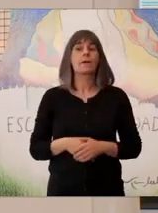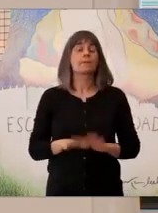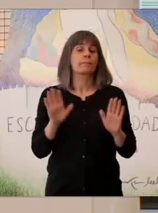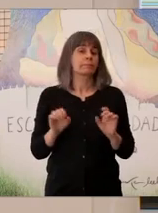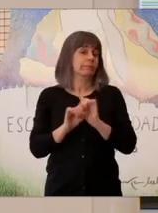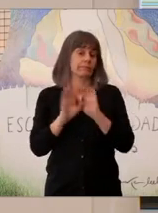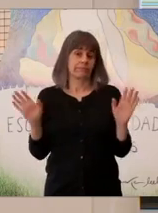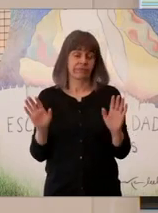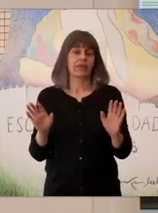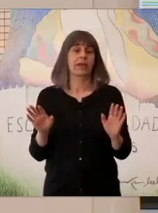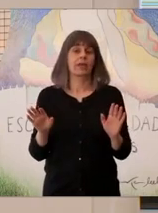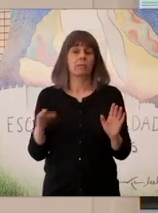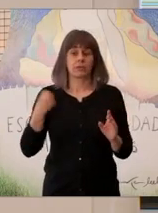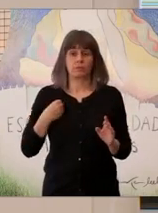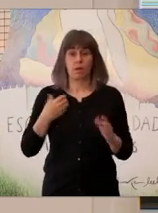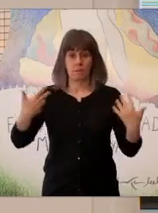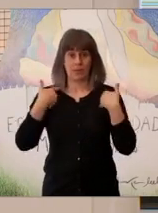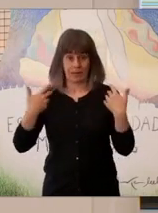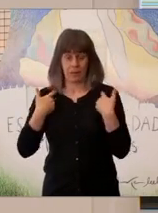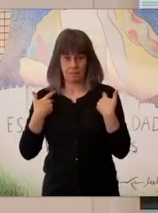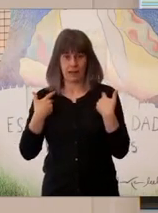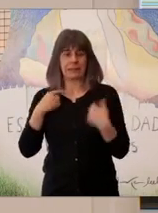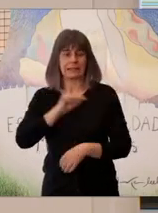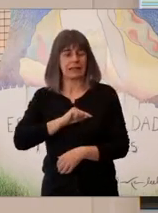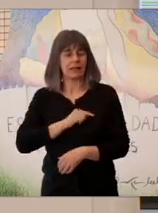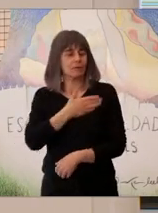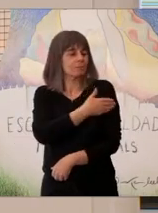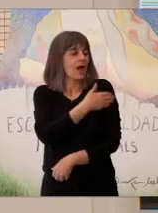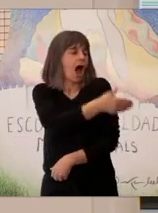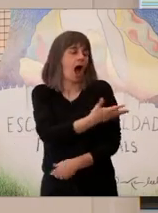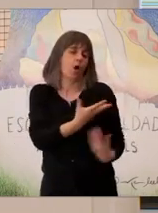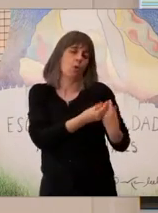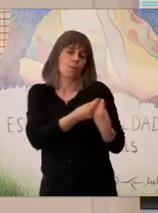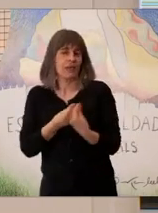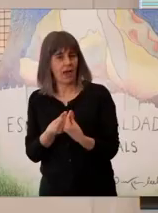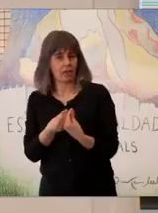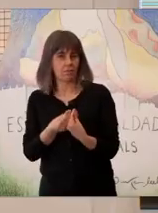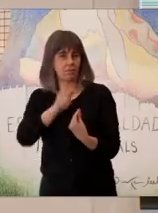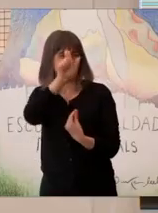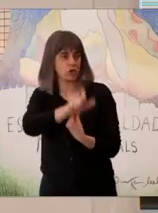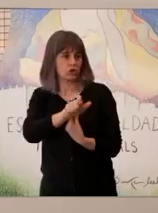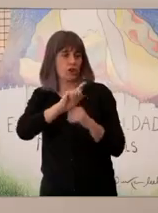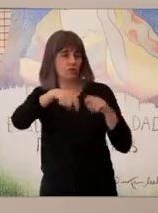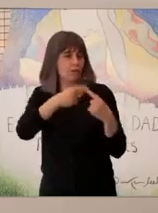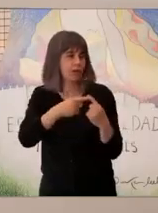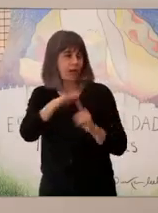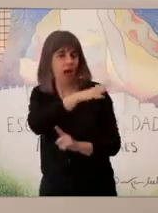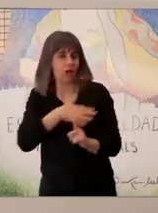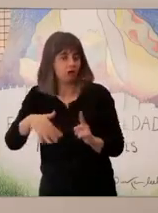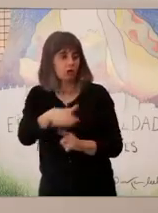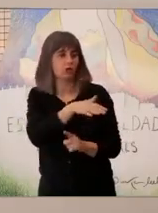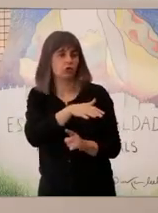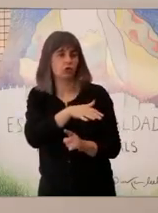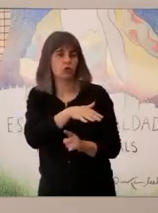el hecho de que las víctimas se vean acompañadas por las personas del entorno es fundamental. Es verdad que muchas de ellas no